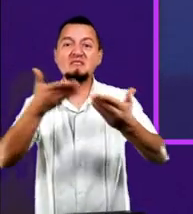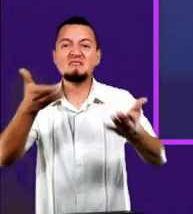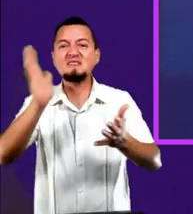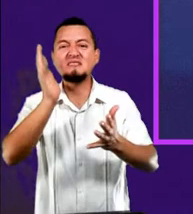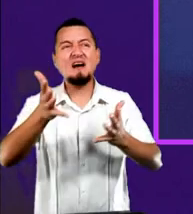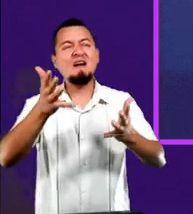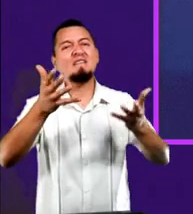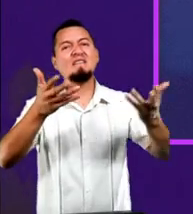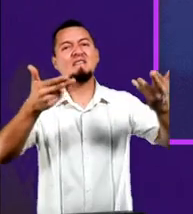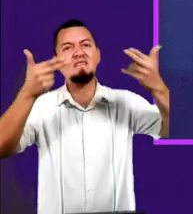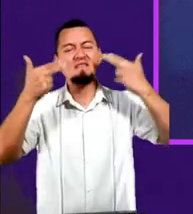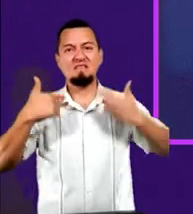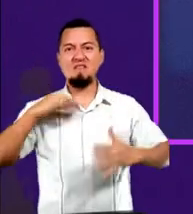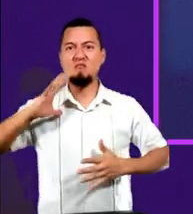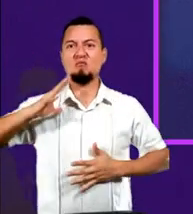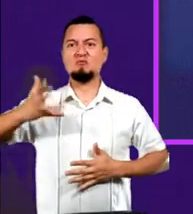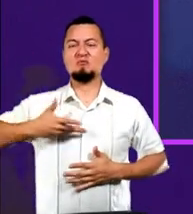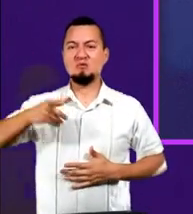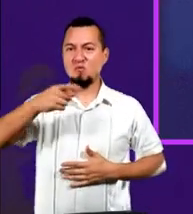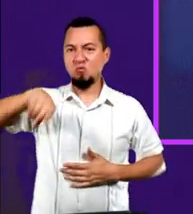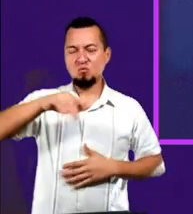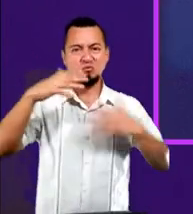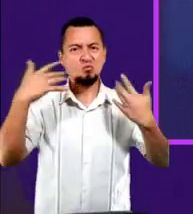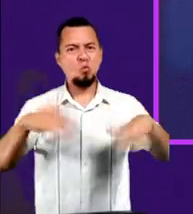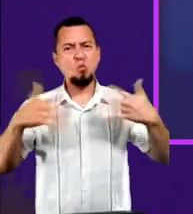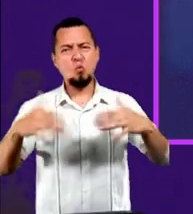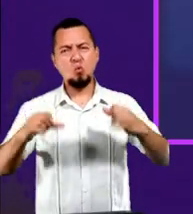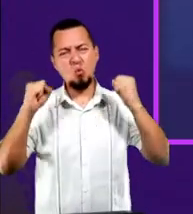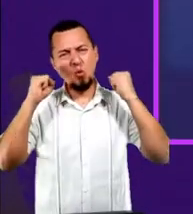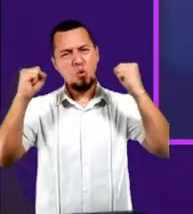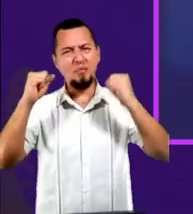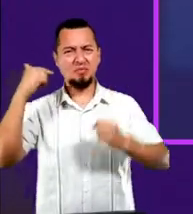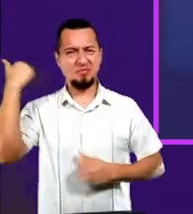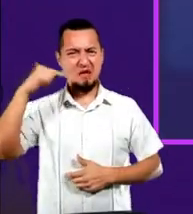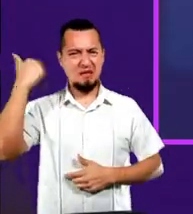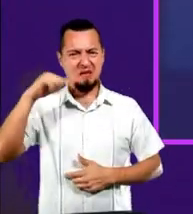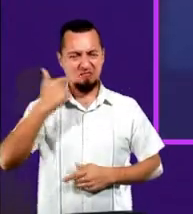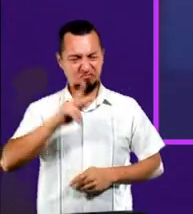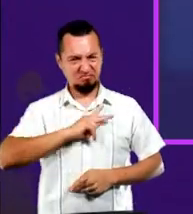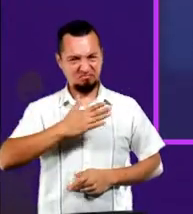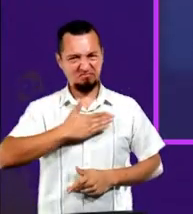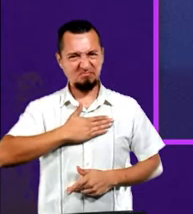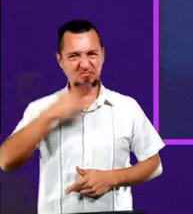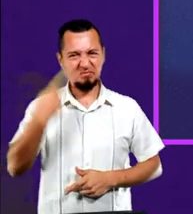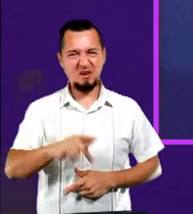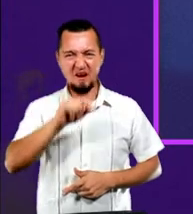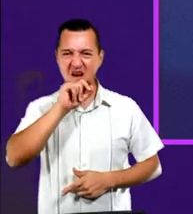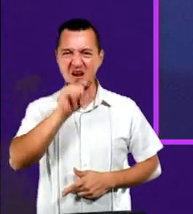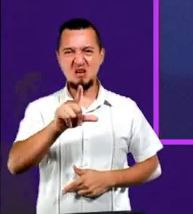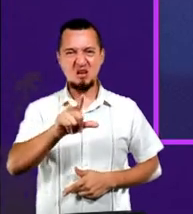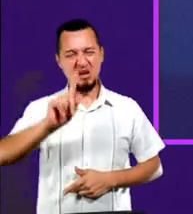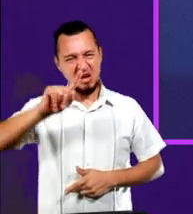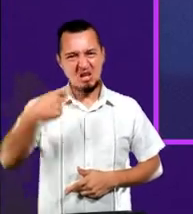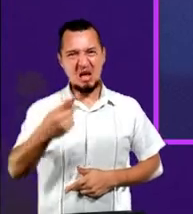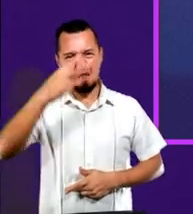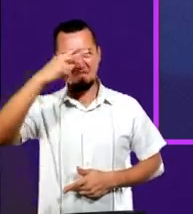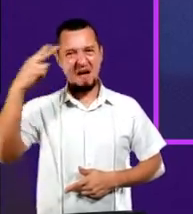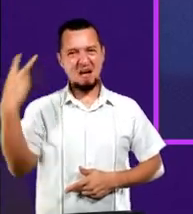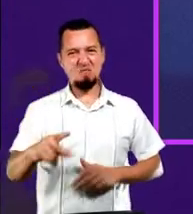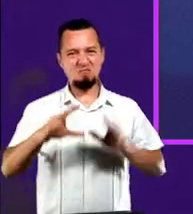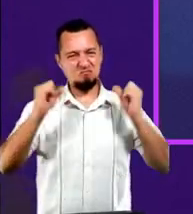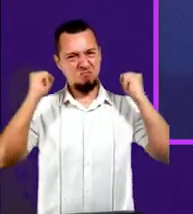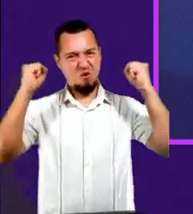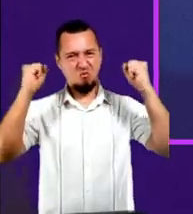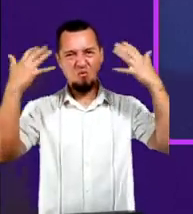valentía. Y las razones por las que Jalisco es México. Te invitamos a ser parte de esta gran